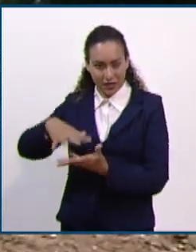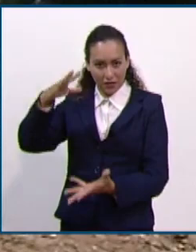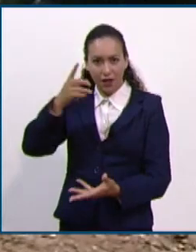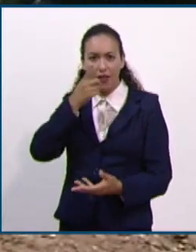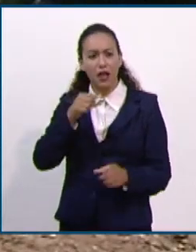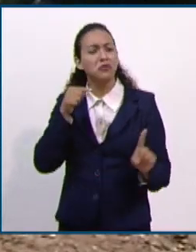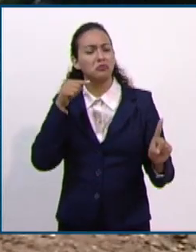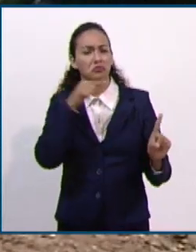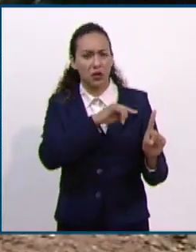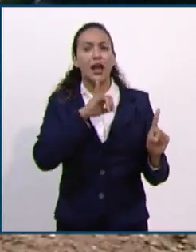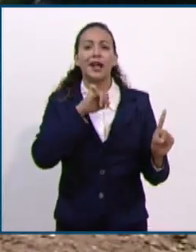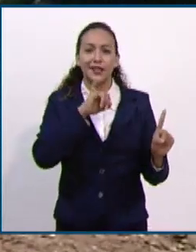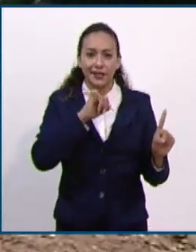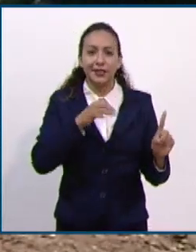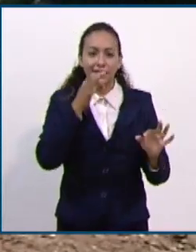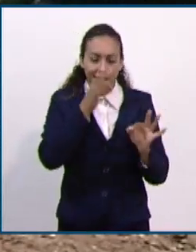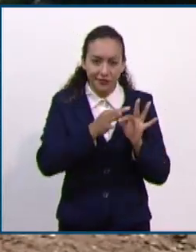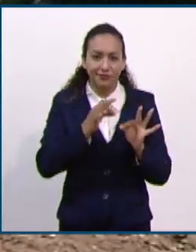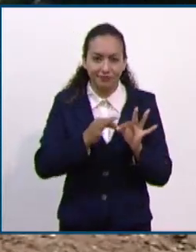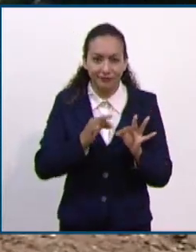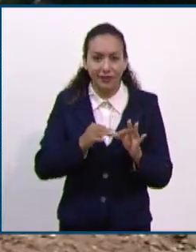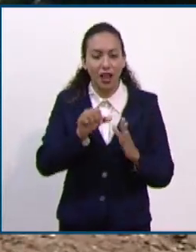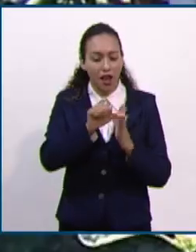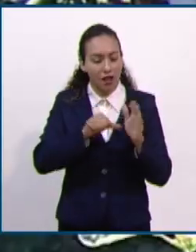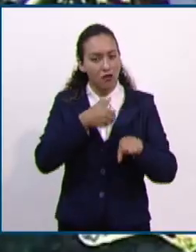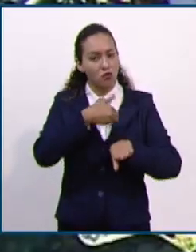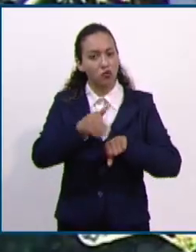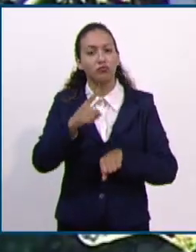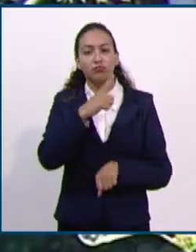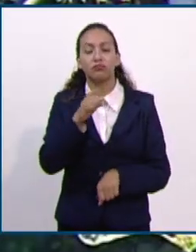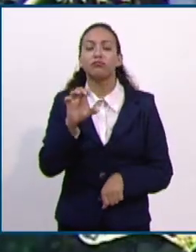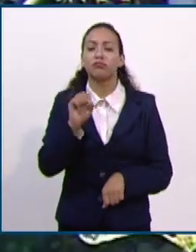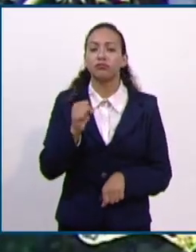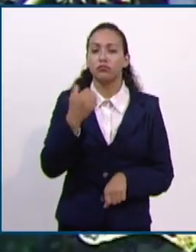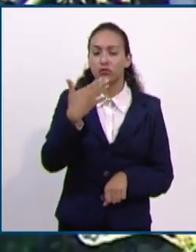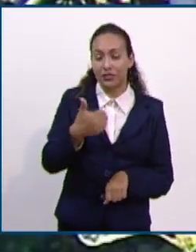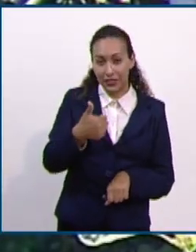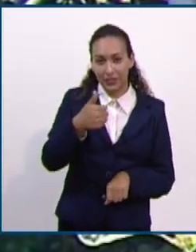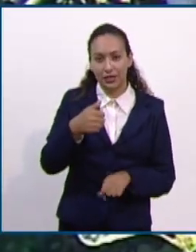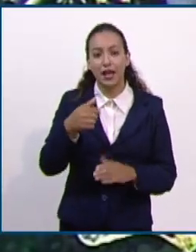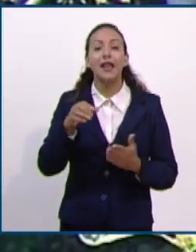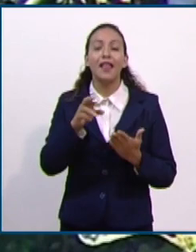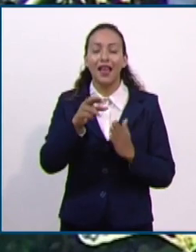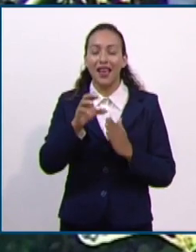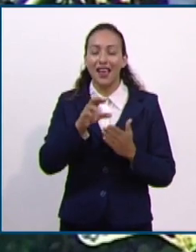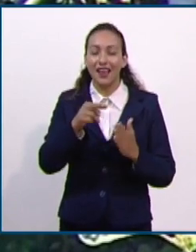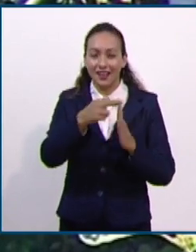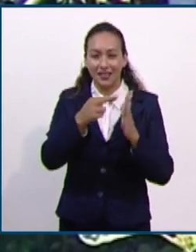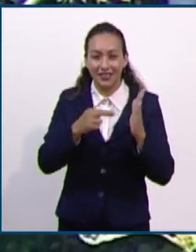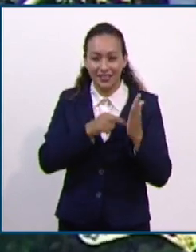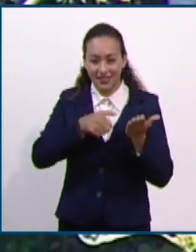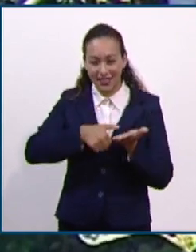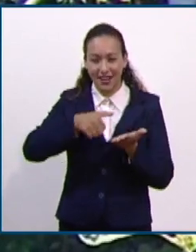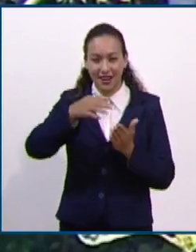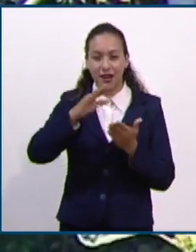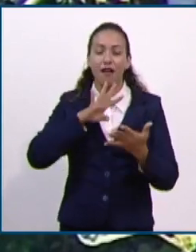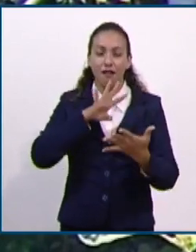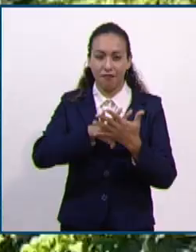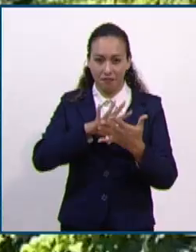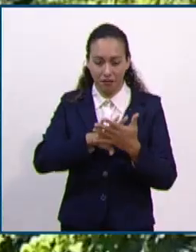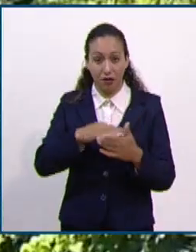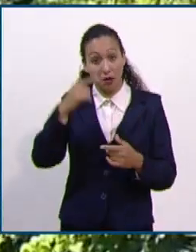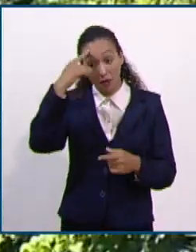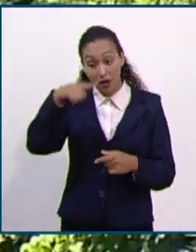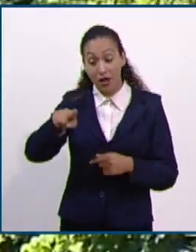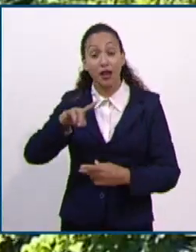con los supuestos de excepción previstos en el artículo 166 del Código Nacional de Procedimientos Penales para que la